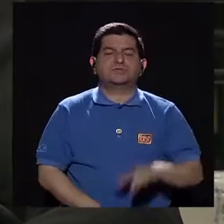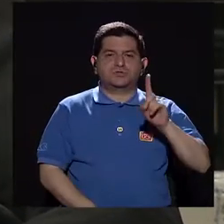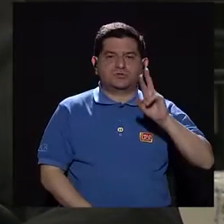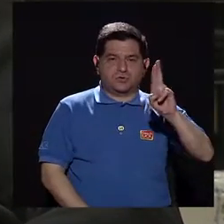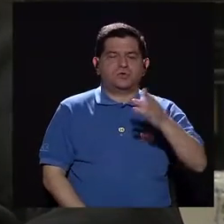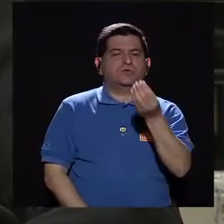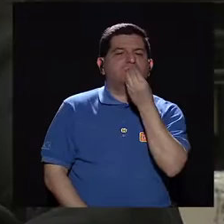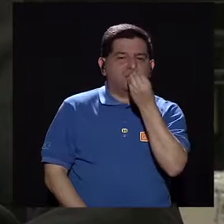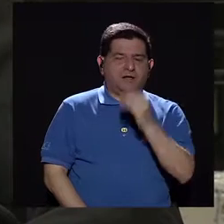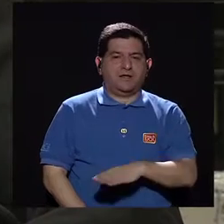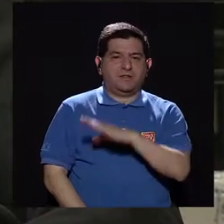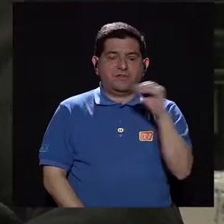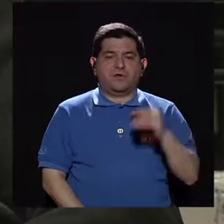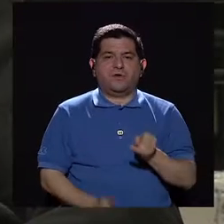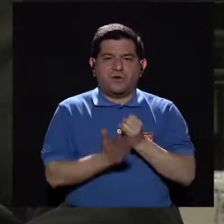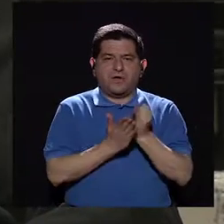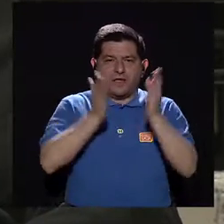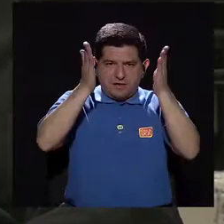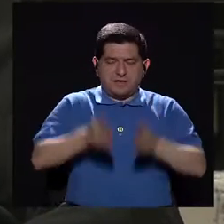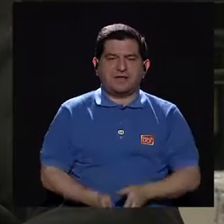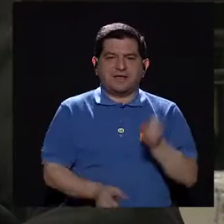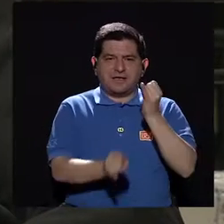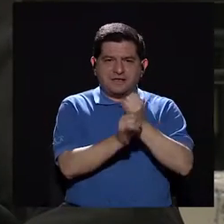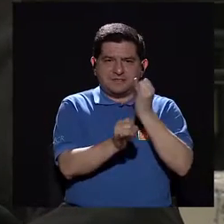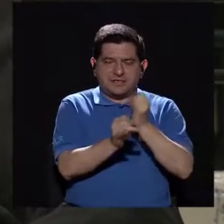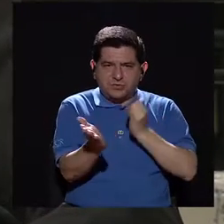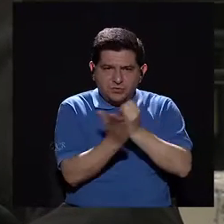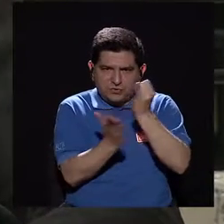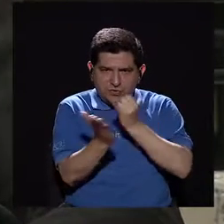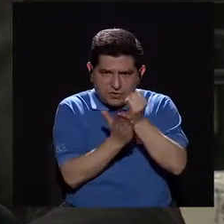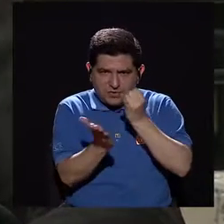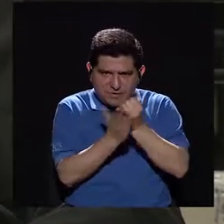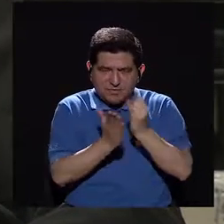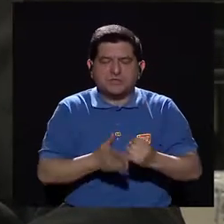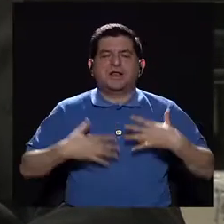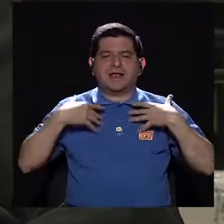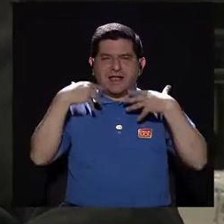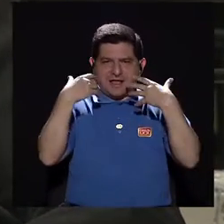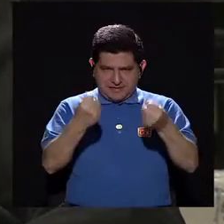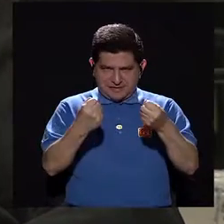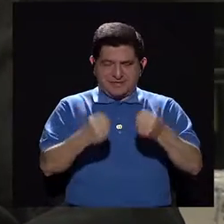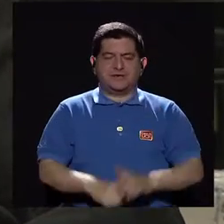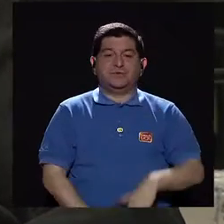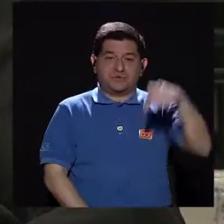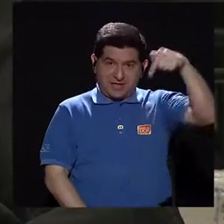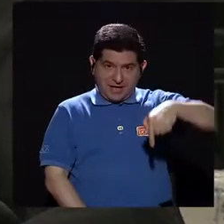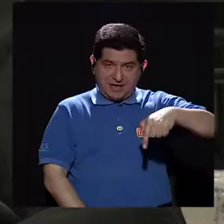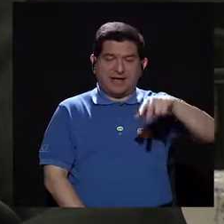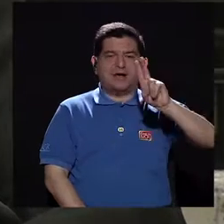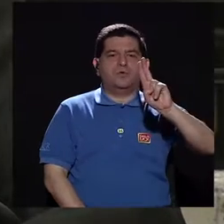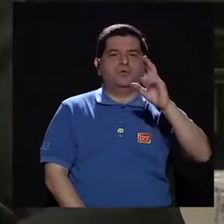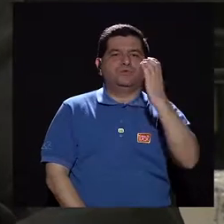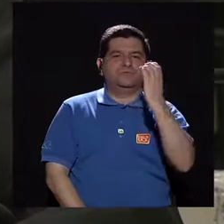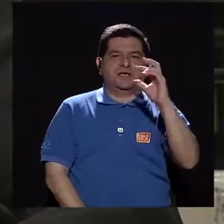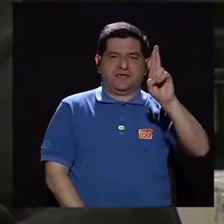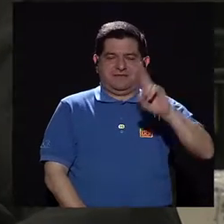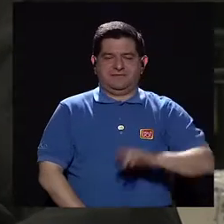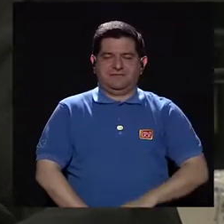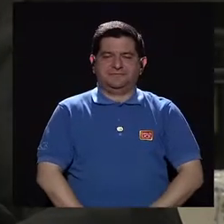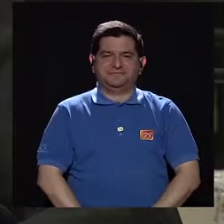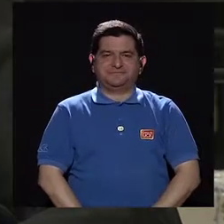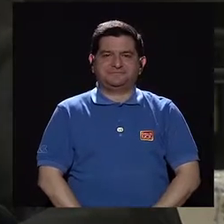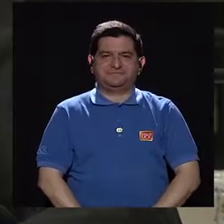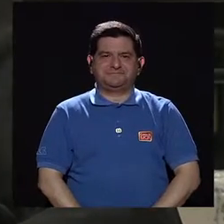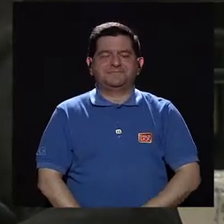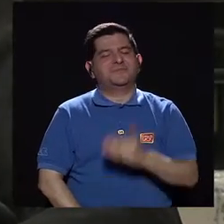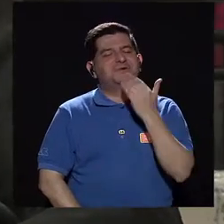tiene un doctorado en nutrición y es investigadora del Instituto de Investigaciones en Salud INISA, de acá, de la Universidad de